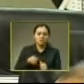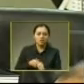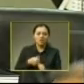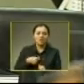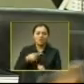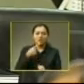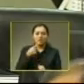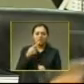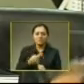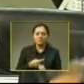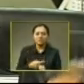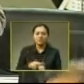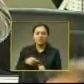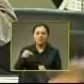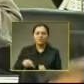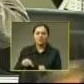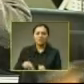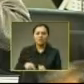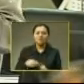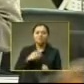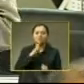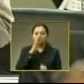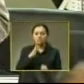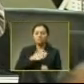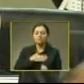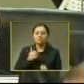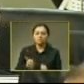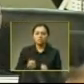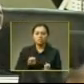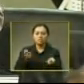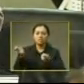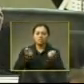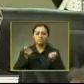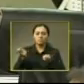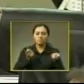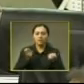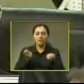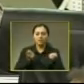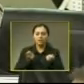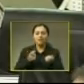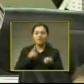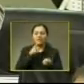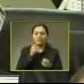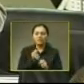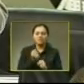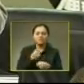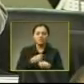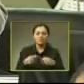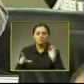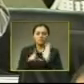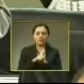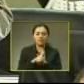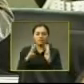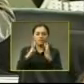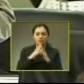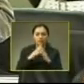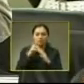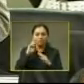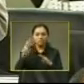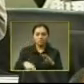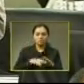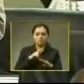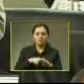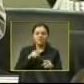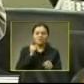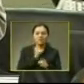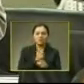aquí siempre estuvo manipulada por quienes hacían leyes en el Congreso Nacional. Y eso